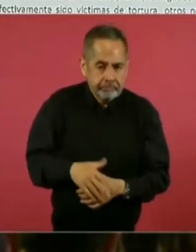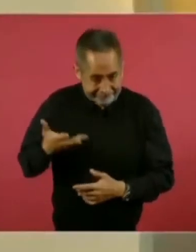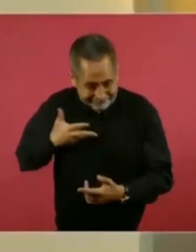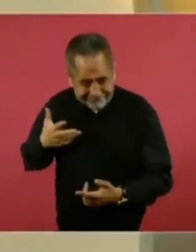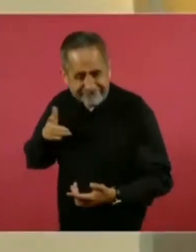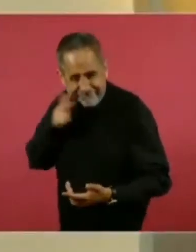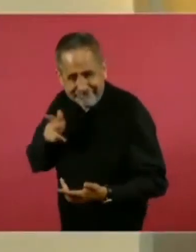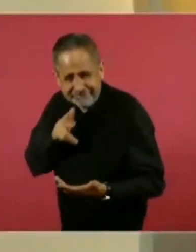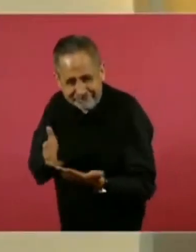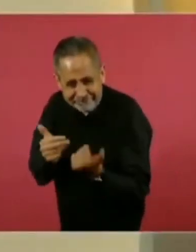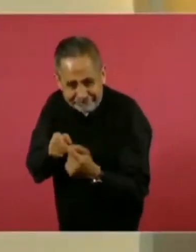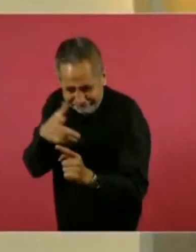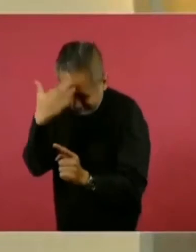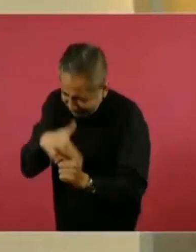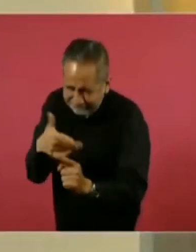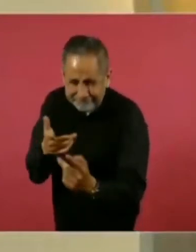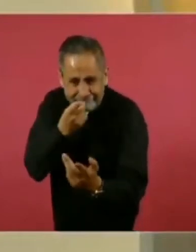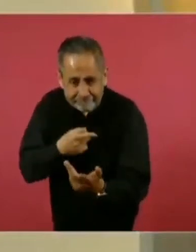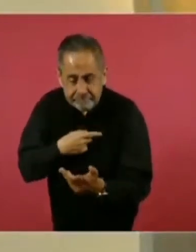suficientes.